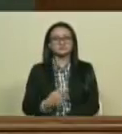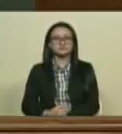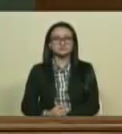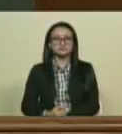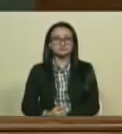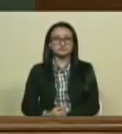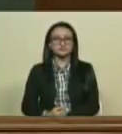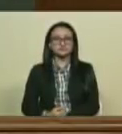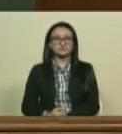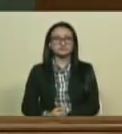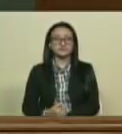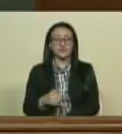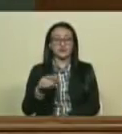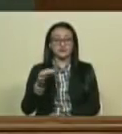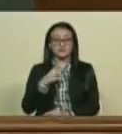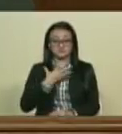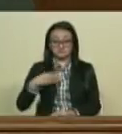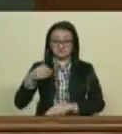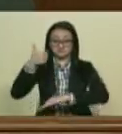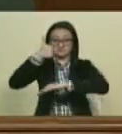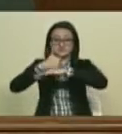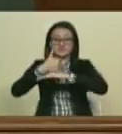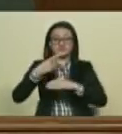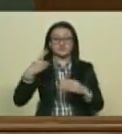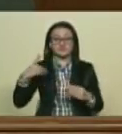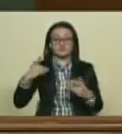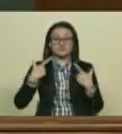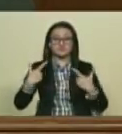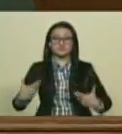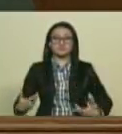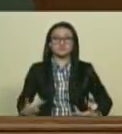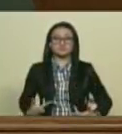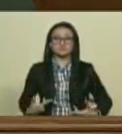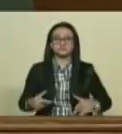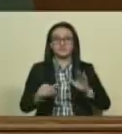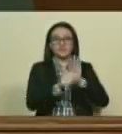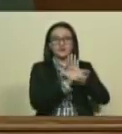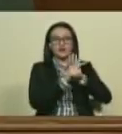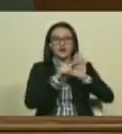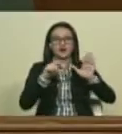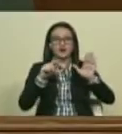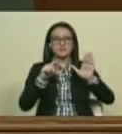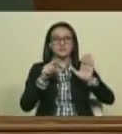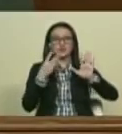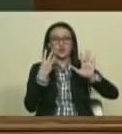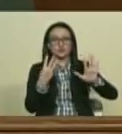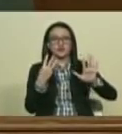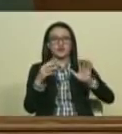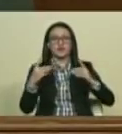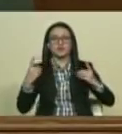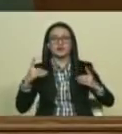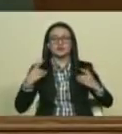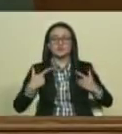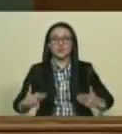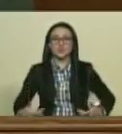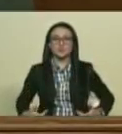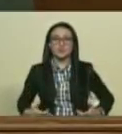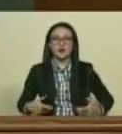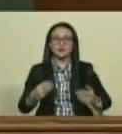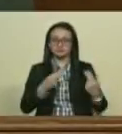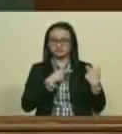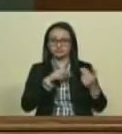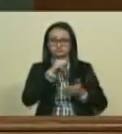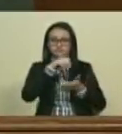1999. Presidió la Comisión de Derechos Humanos y el capítulo 3 de Derechos Humanos fue su redactor en